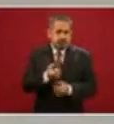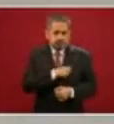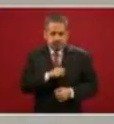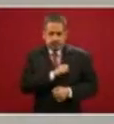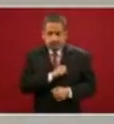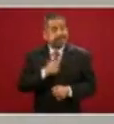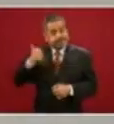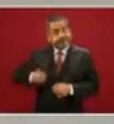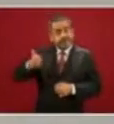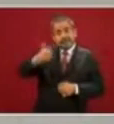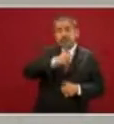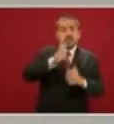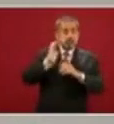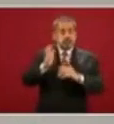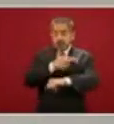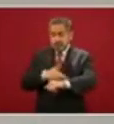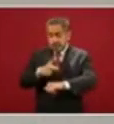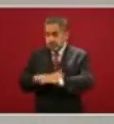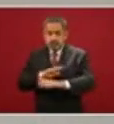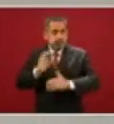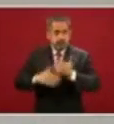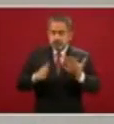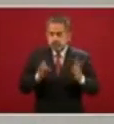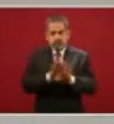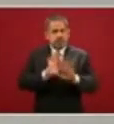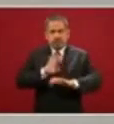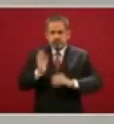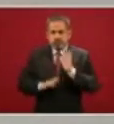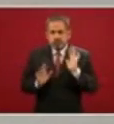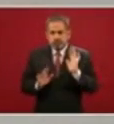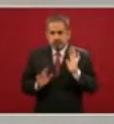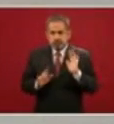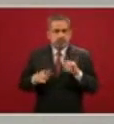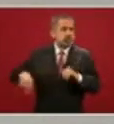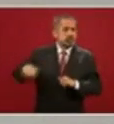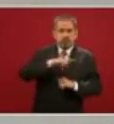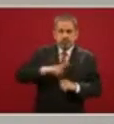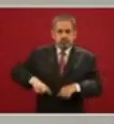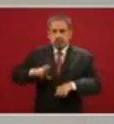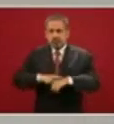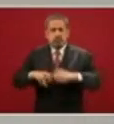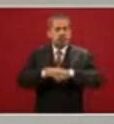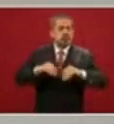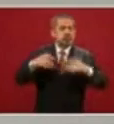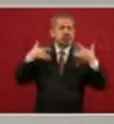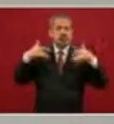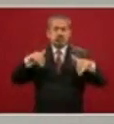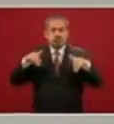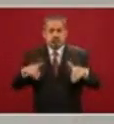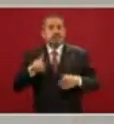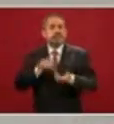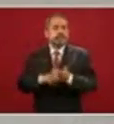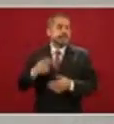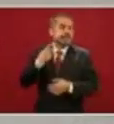actuar en lo que ellos mismos llamaron un escenario de neutralidad política, es decir,